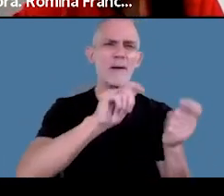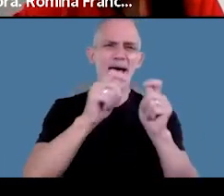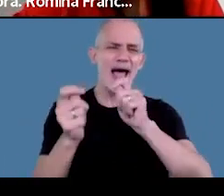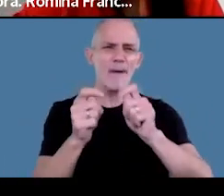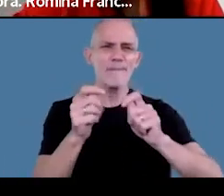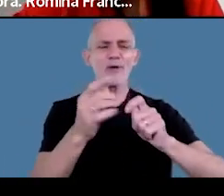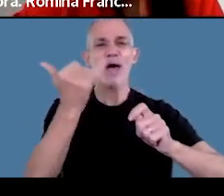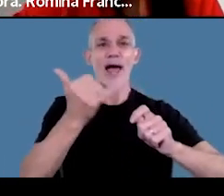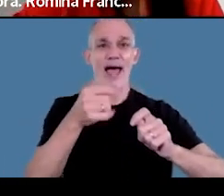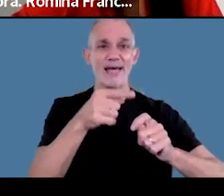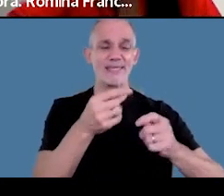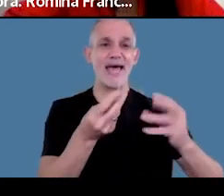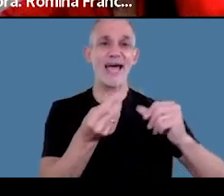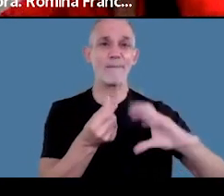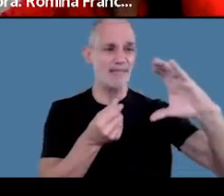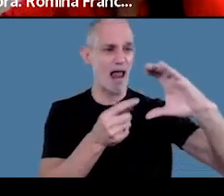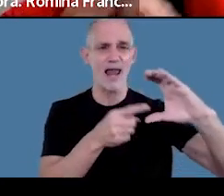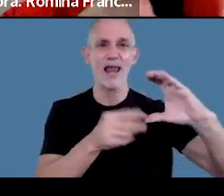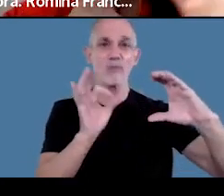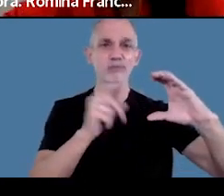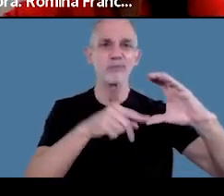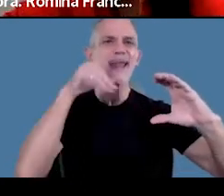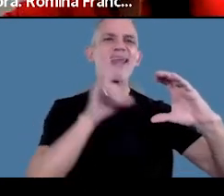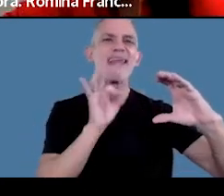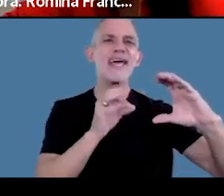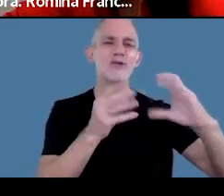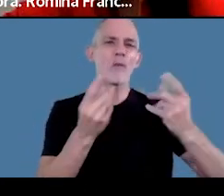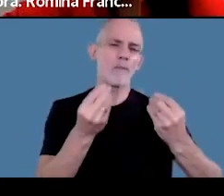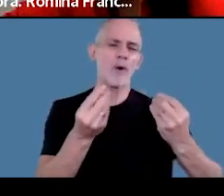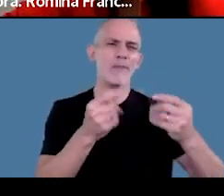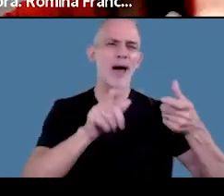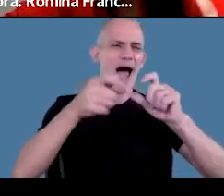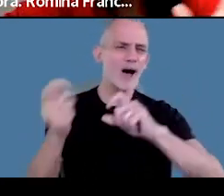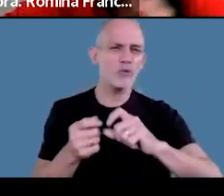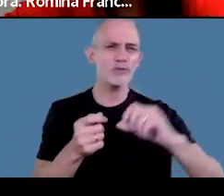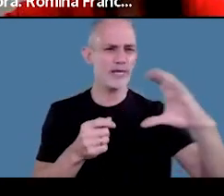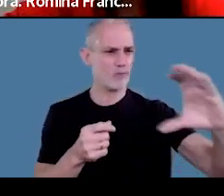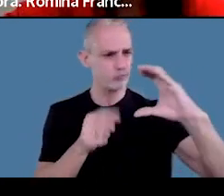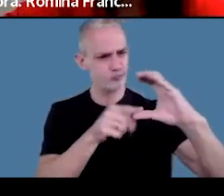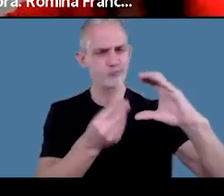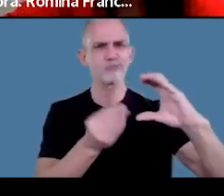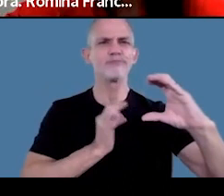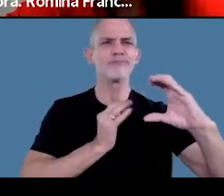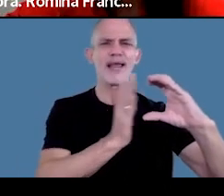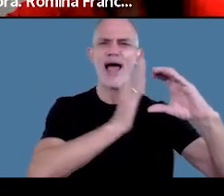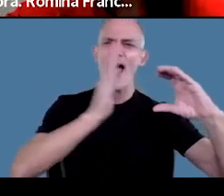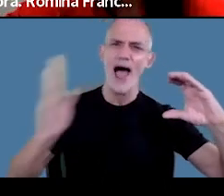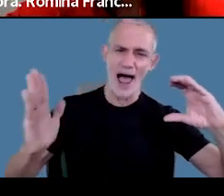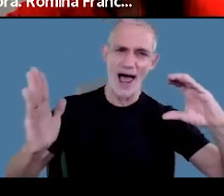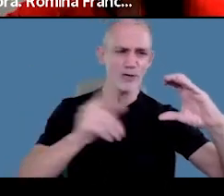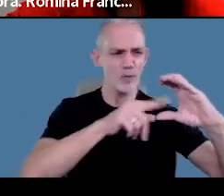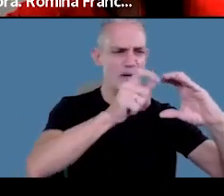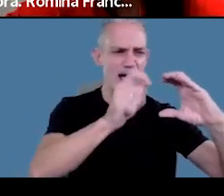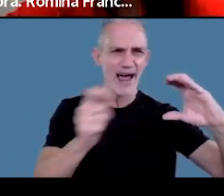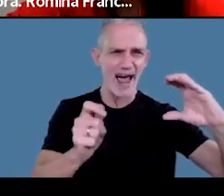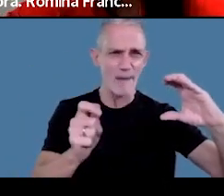que sufre este capital neto obtenido por este ajuste estático durante el ejercicio que se liquida.